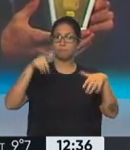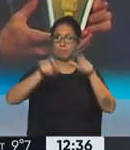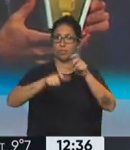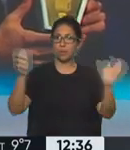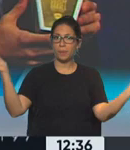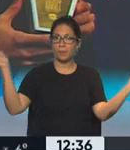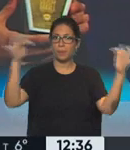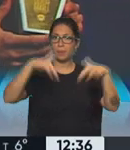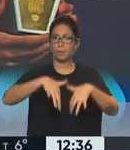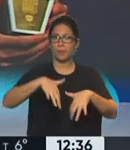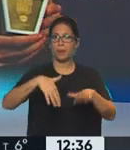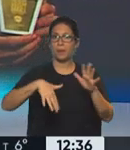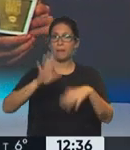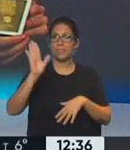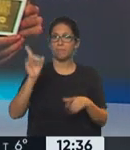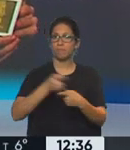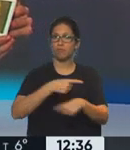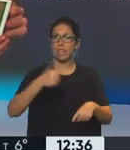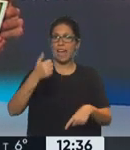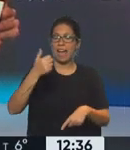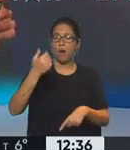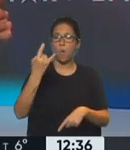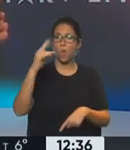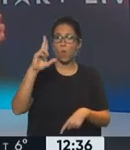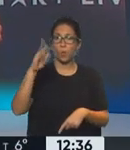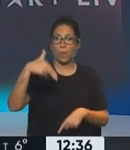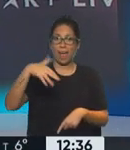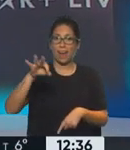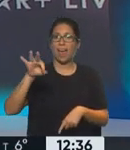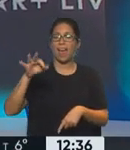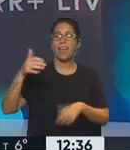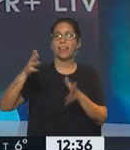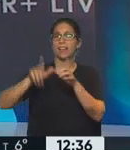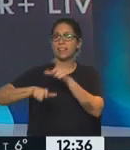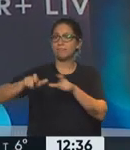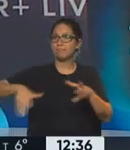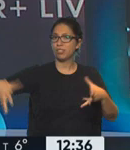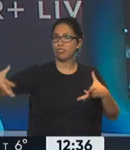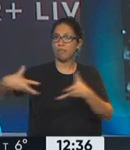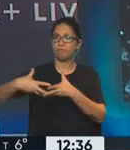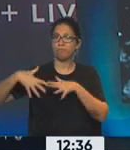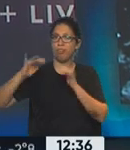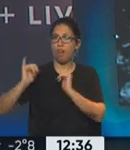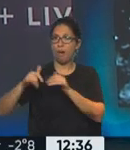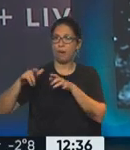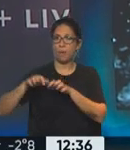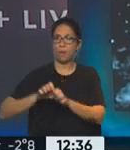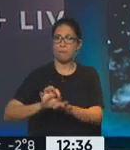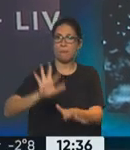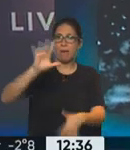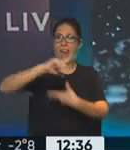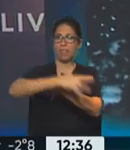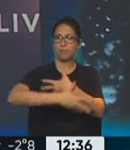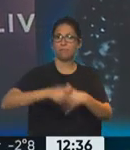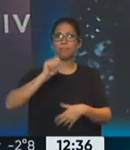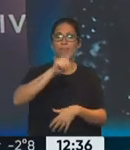presencia de la música urbana y de la Armada Argentina, de esos jóvenes que están haciendo música y cada vez más importante en Latinoamérica, con premios para